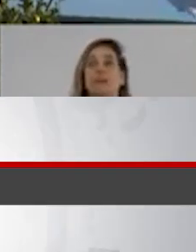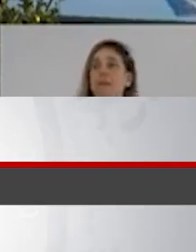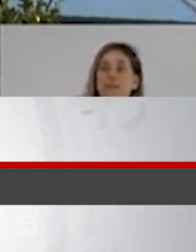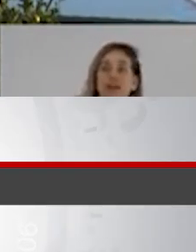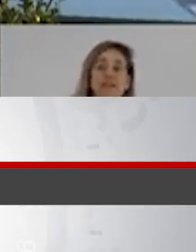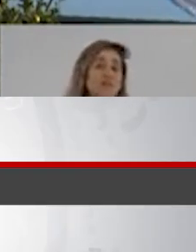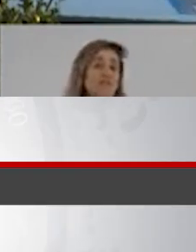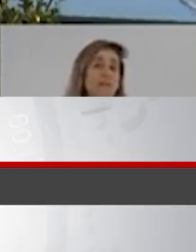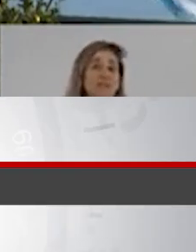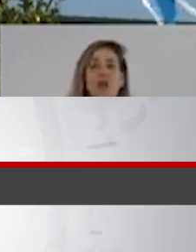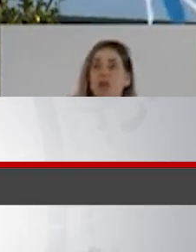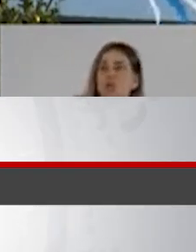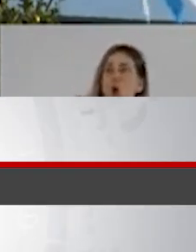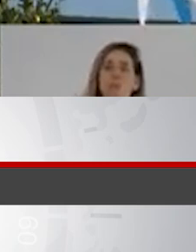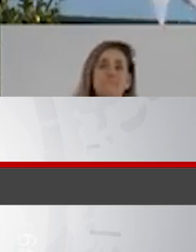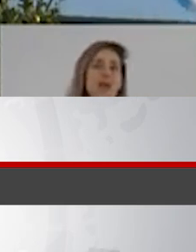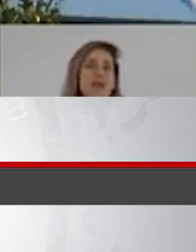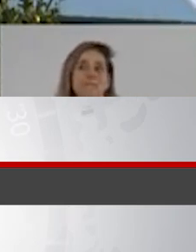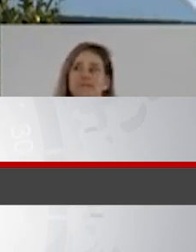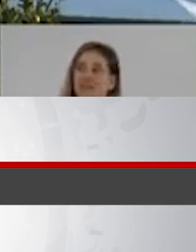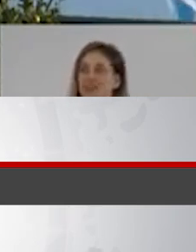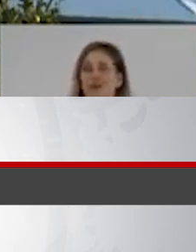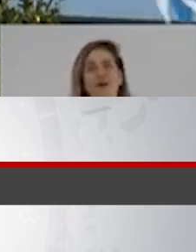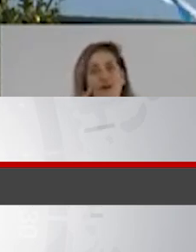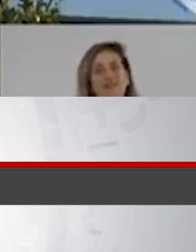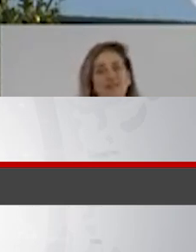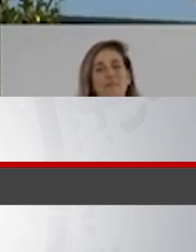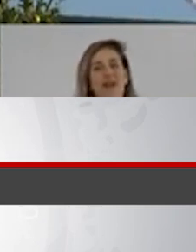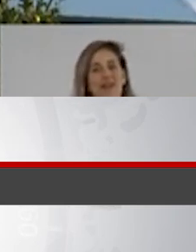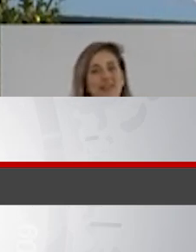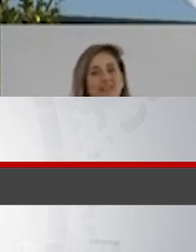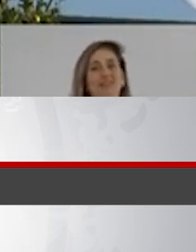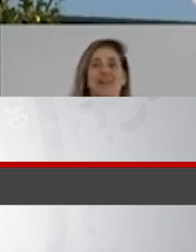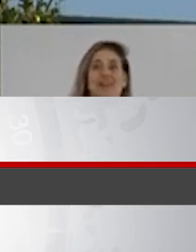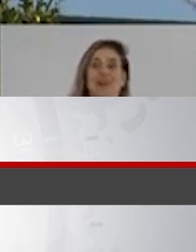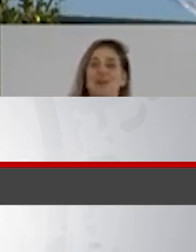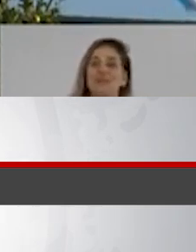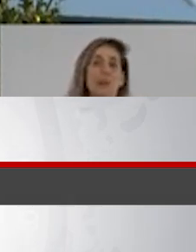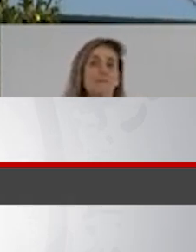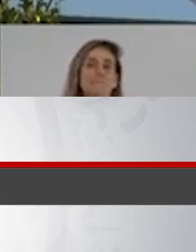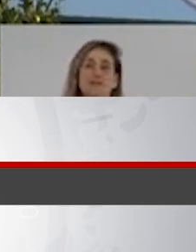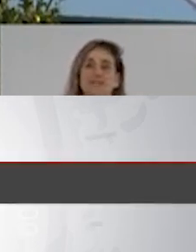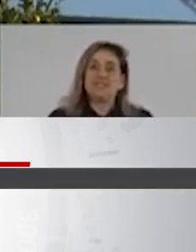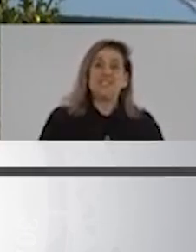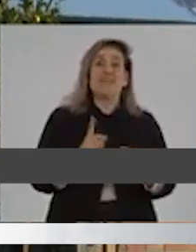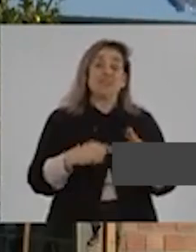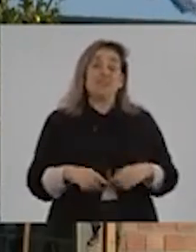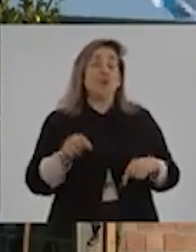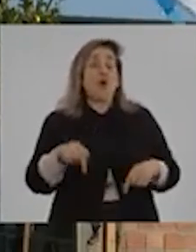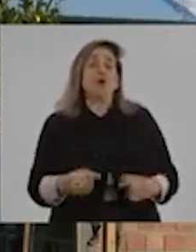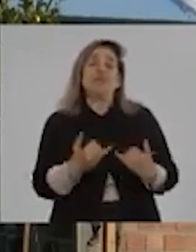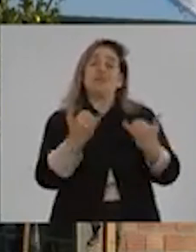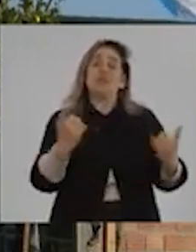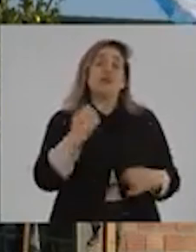tiene nombre, apellido, que tiene tristeza, esperanza, hoy alegría. Y que seguramente hoy sea un mojón